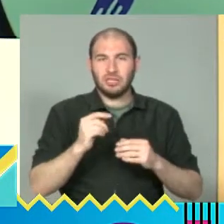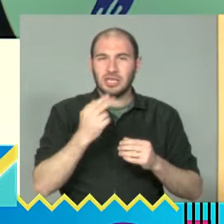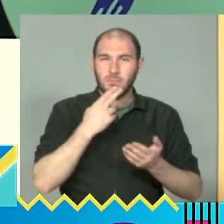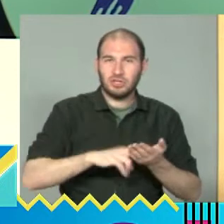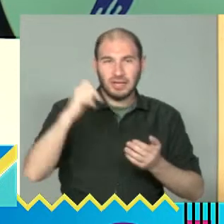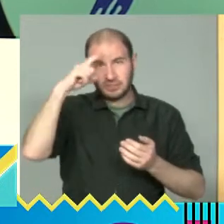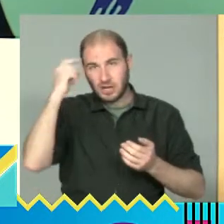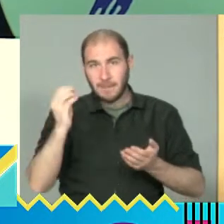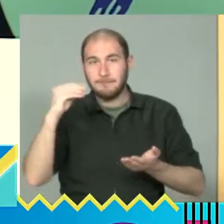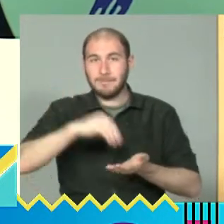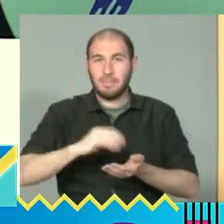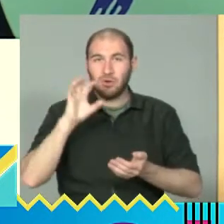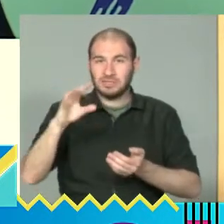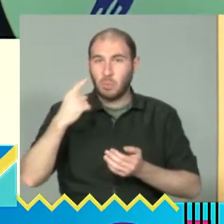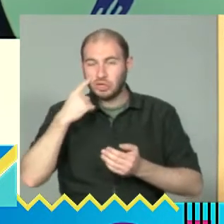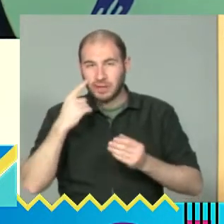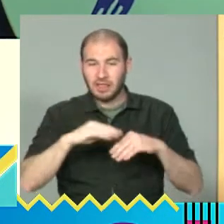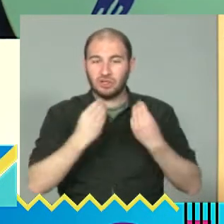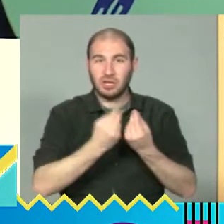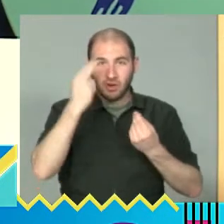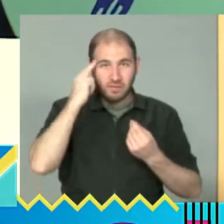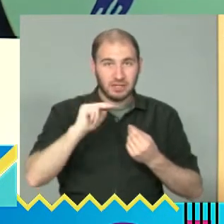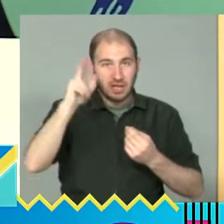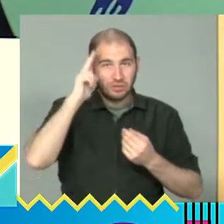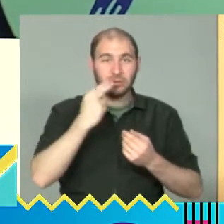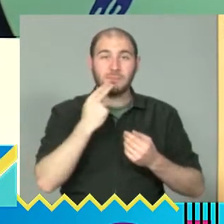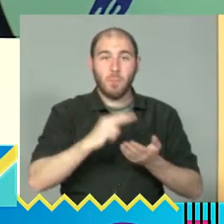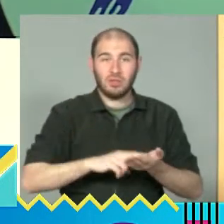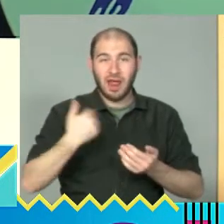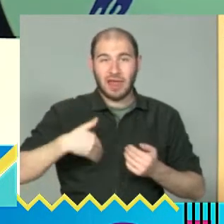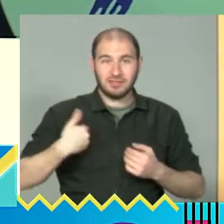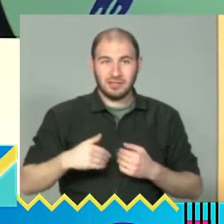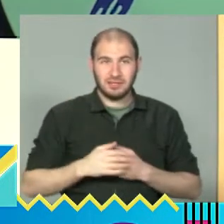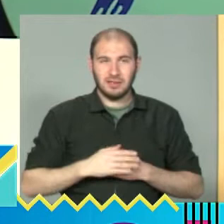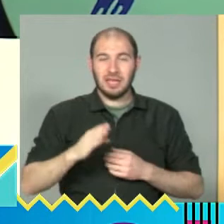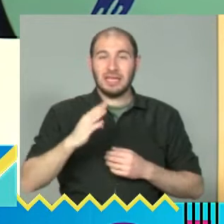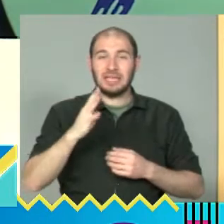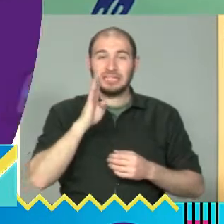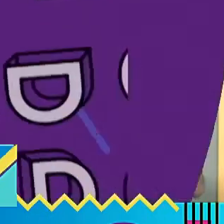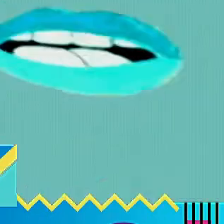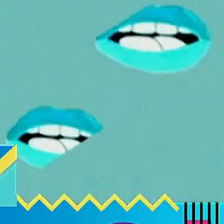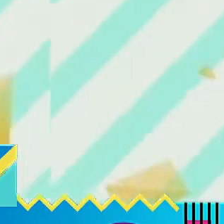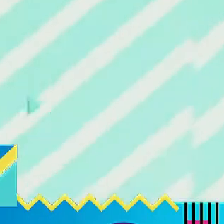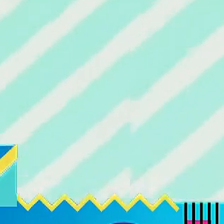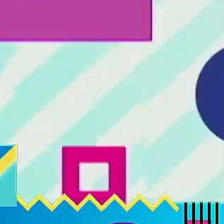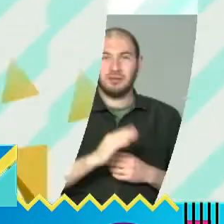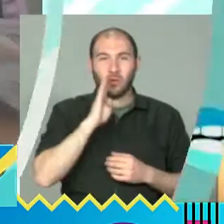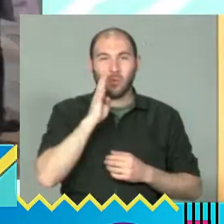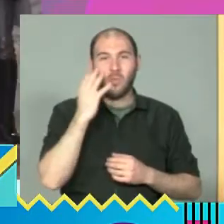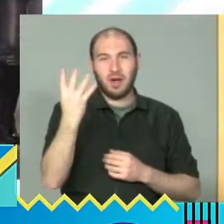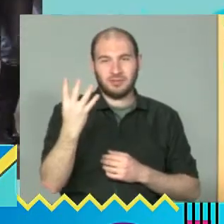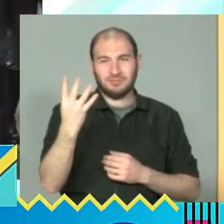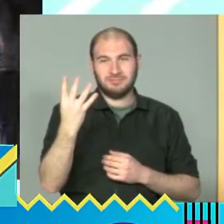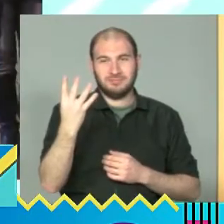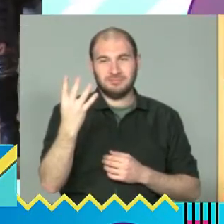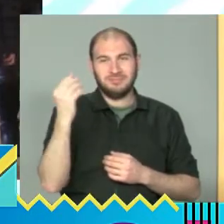impuestos nacionales, provinciales y municipales, hay 98 impuestos en Argentina. Para que te des una idea, en Estados Unidos hay 4. Bueno. Entonces, cuando